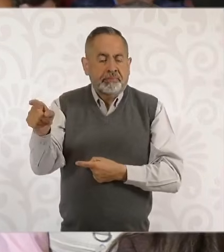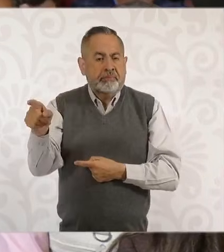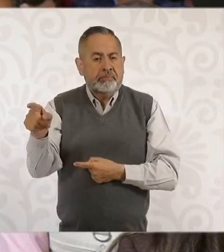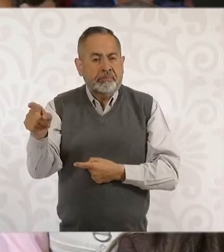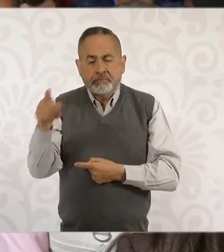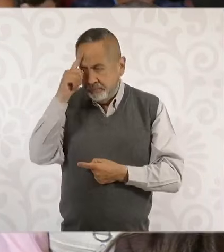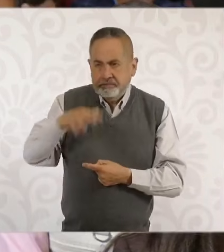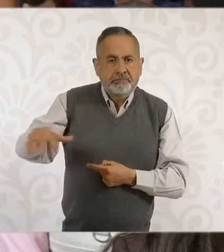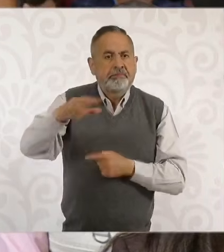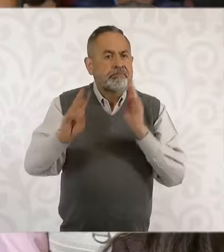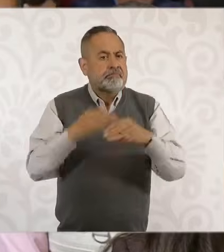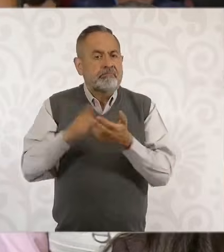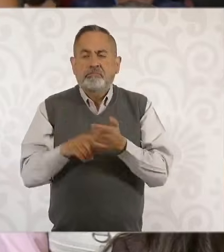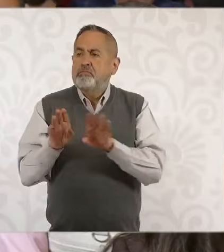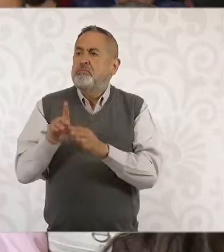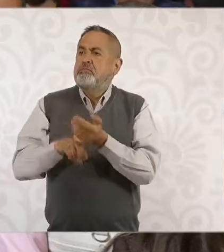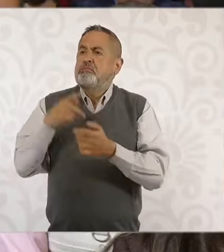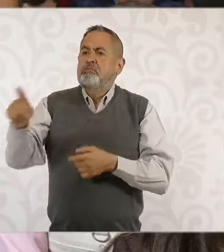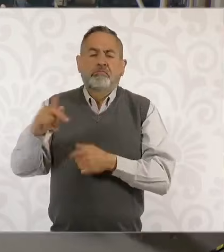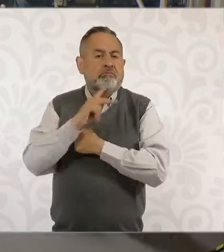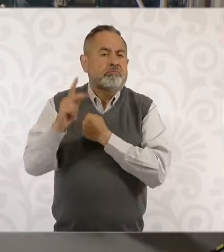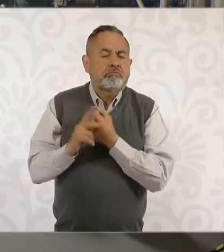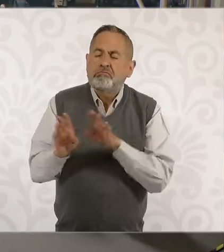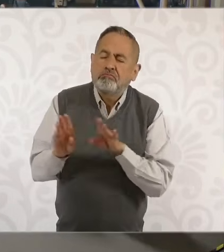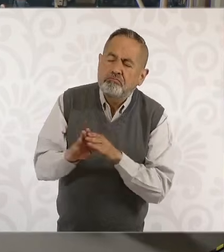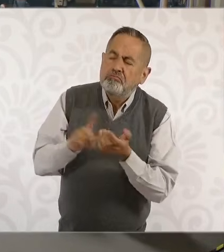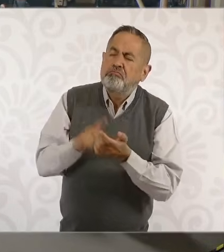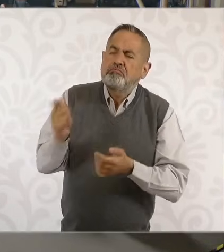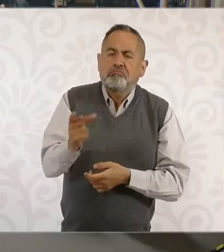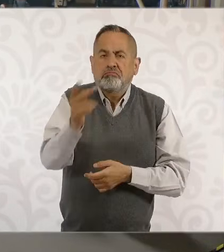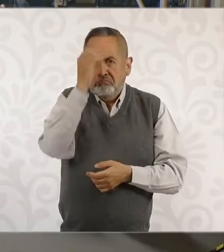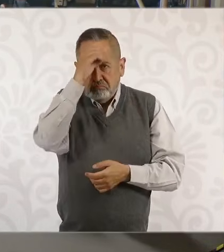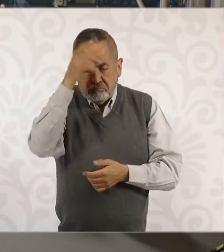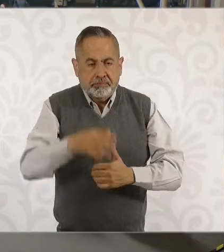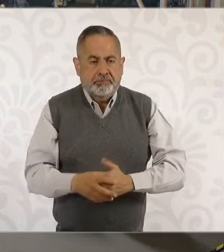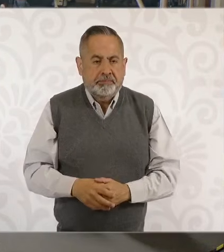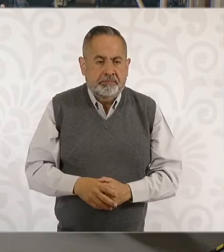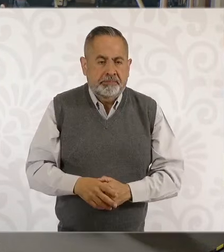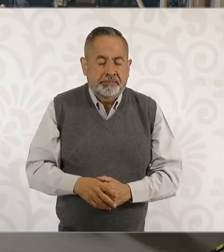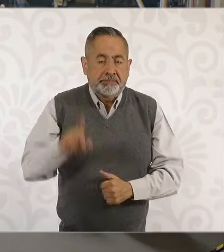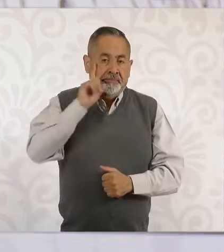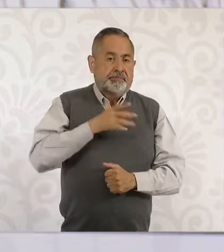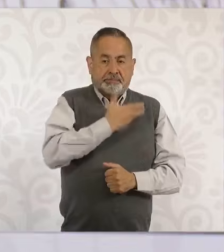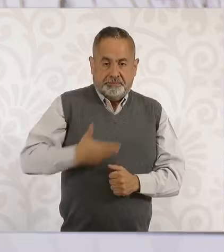a nivel global, pero sobre todo en nuestro país. Bueno, uno toma decisiones no por